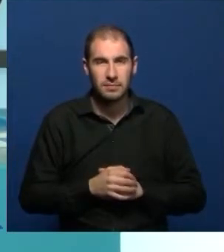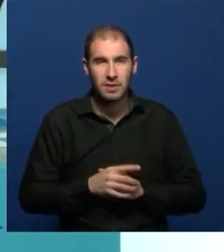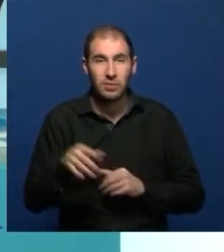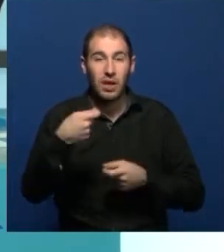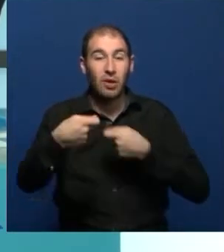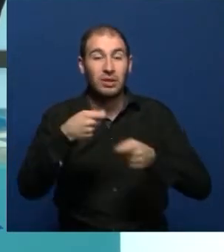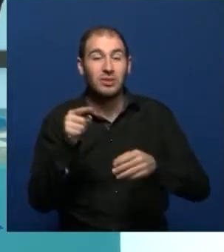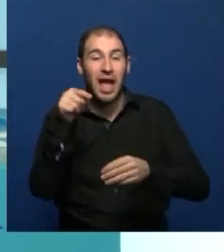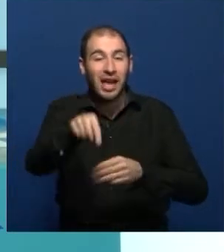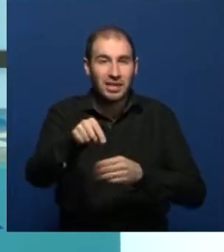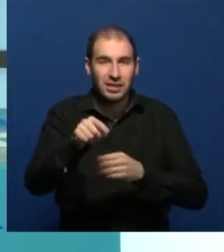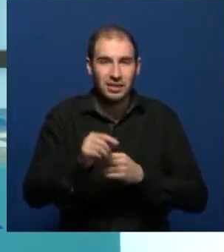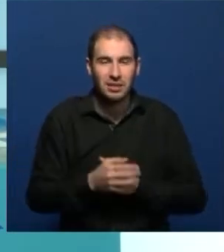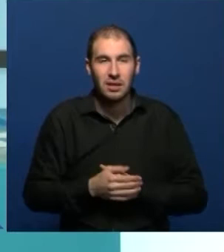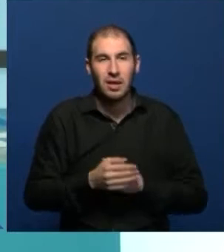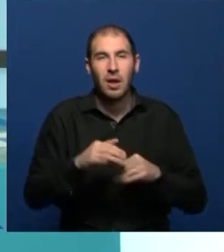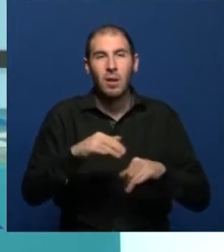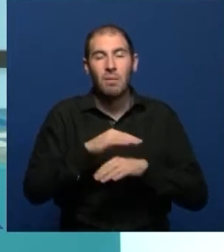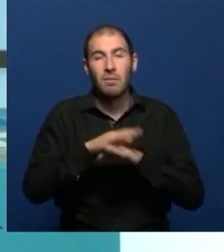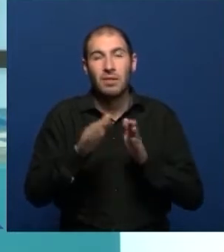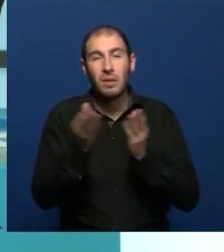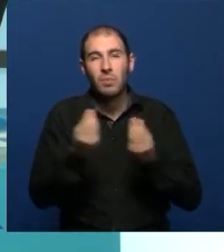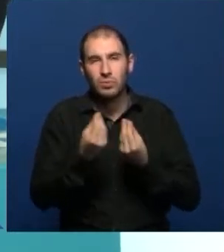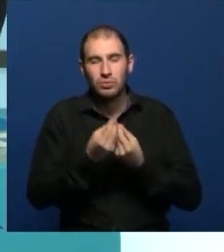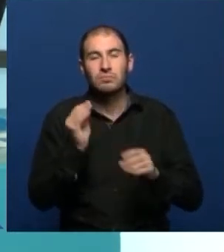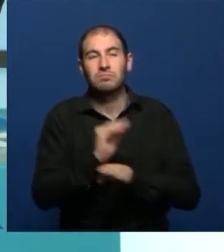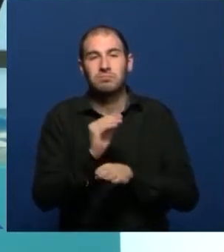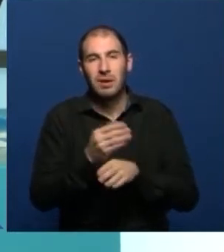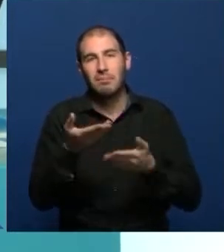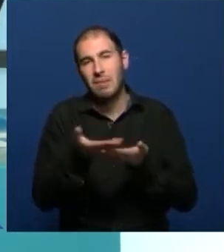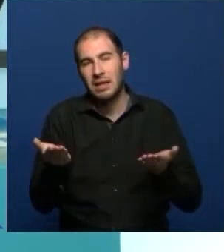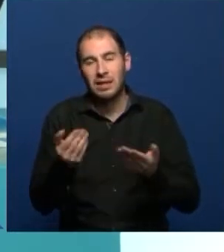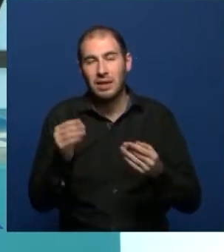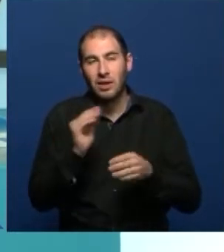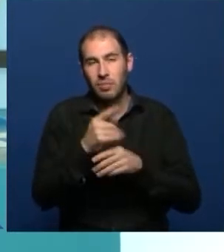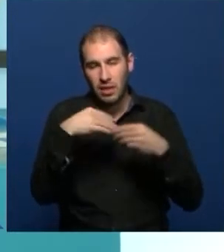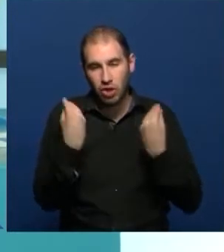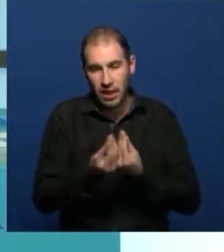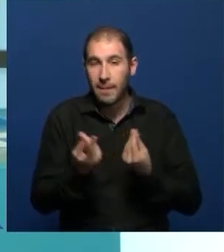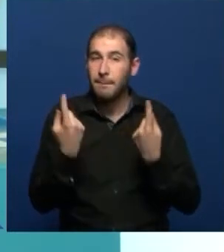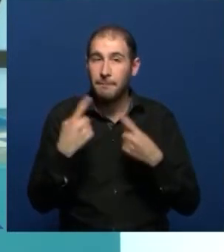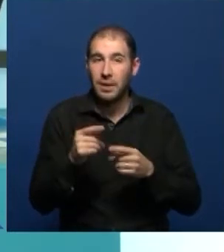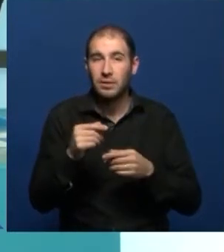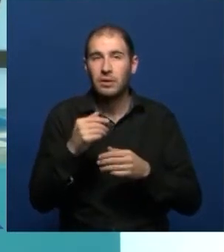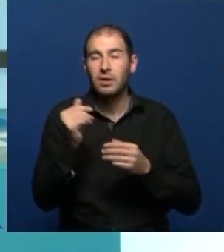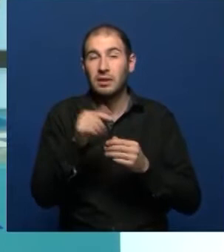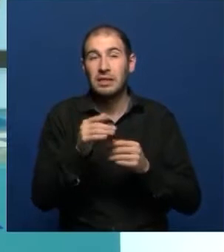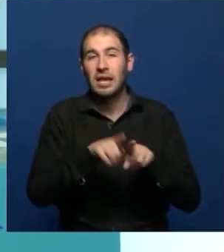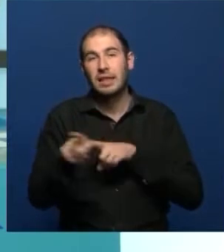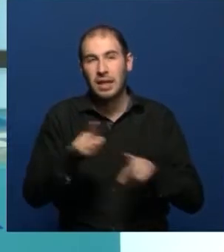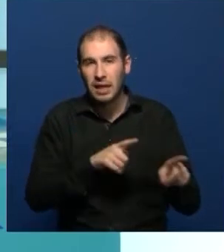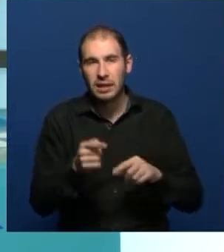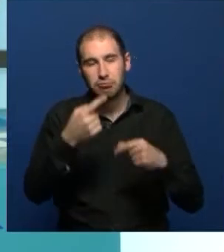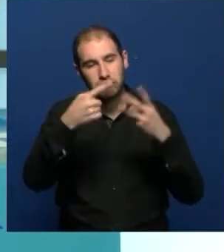el comercio. ¿No? Claro. Hay muchas publicaciones de canastas básicas, alimentarias y total, pero que se hacen a partir de